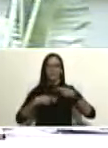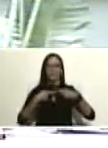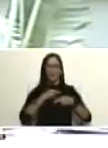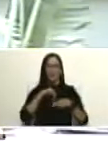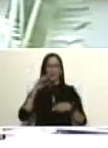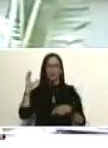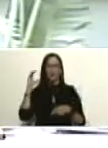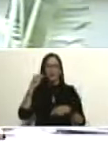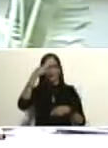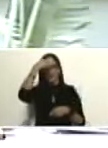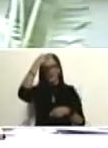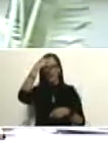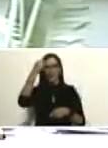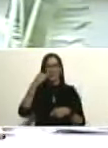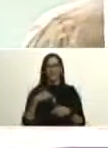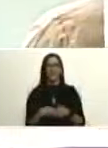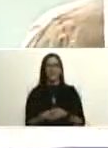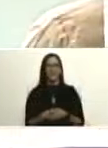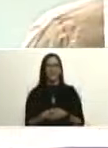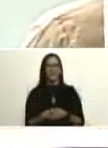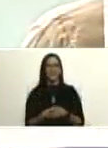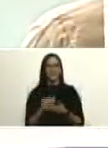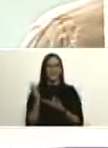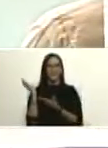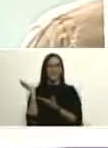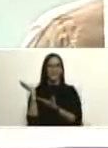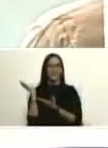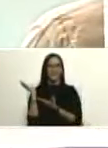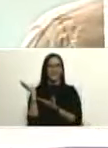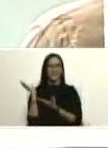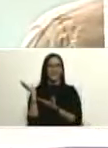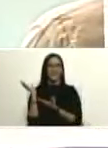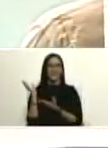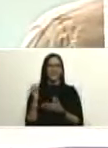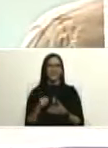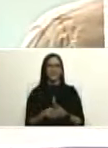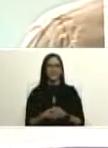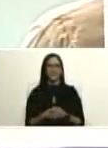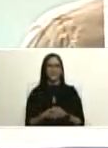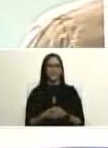patria, Héctor Rodríguez Castro. Héctor.